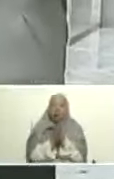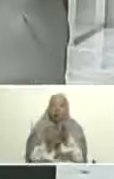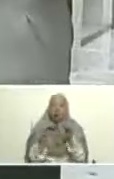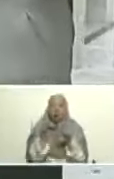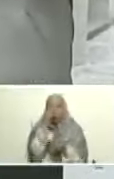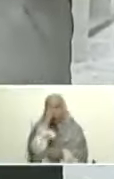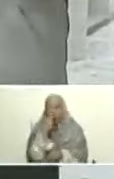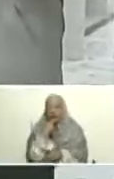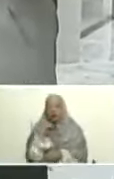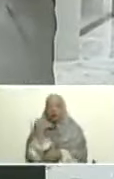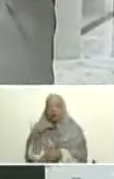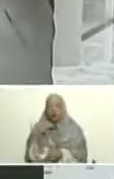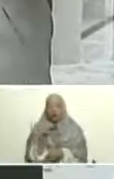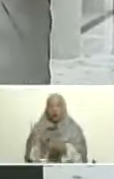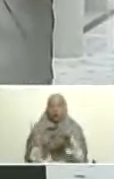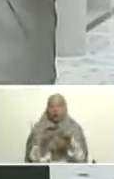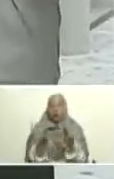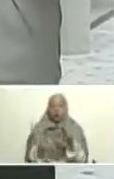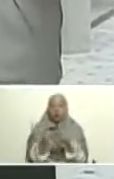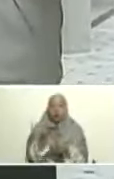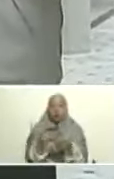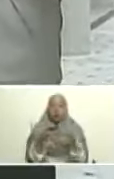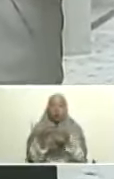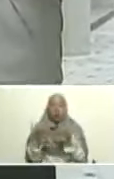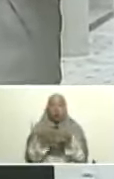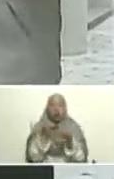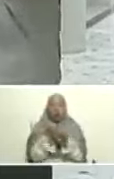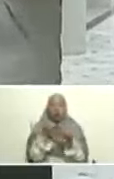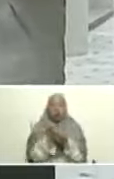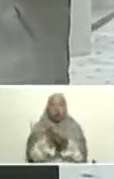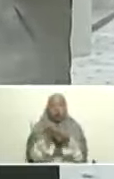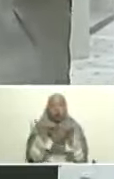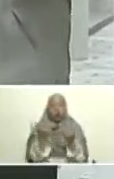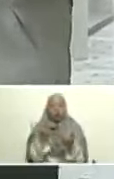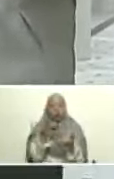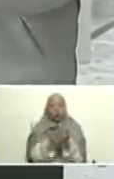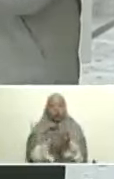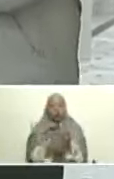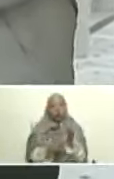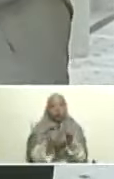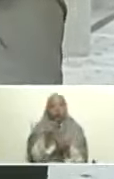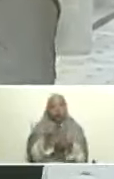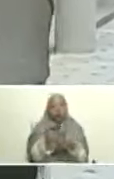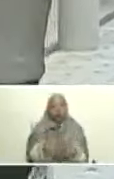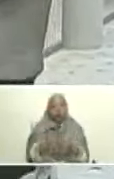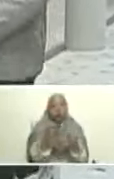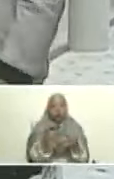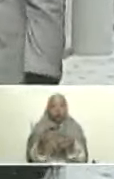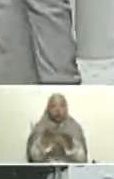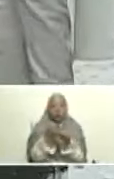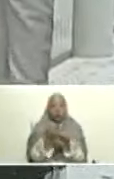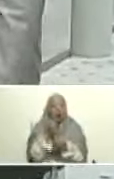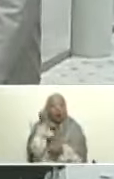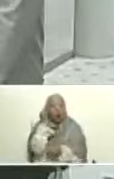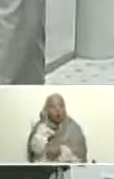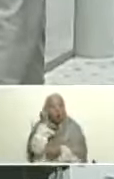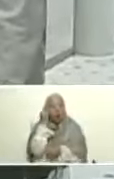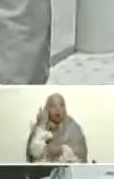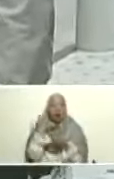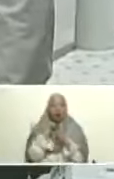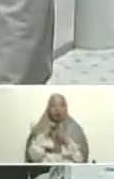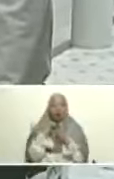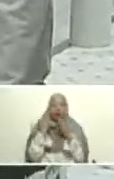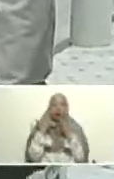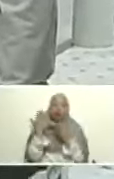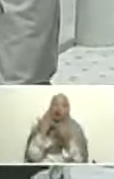Antonio, me levanta las condiciones y está aprobado la construcción del espacio económico allá para las mujeres del Valle. Muchísimas